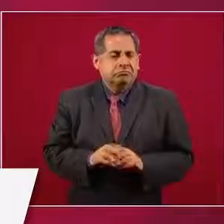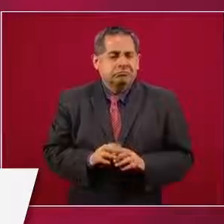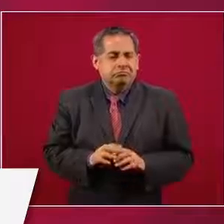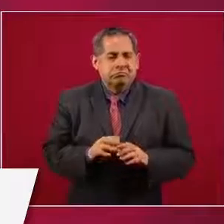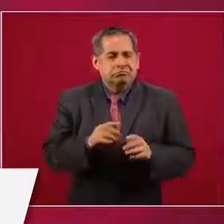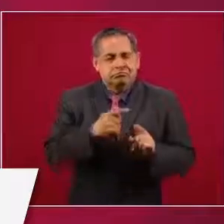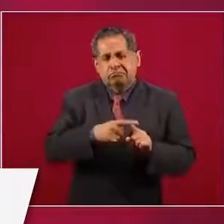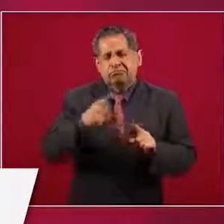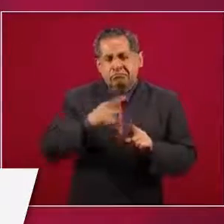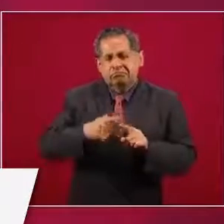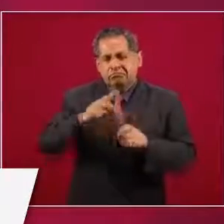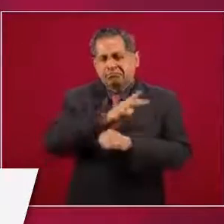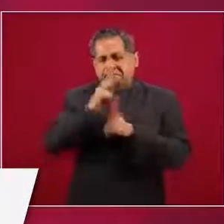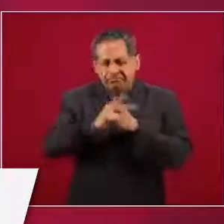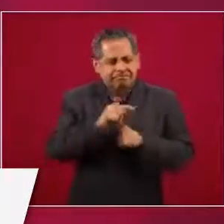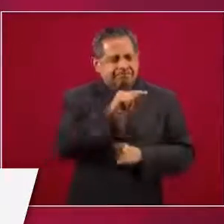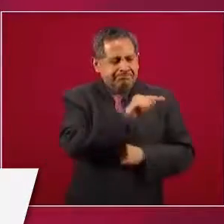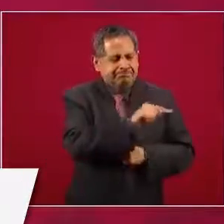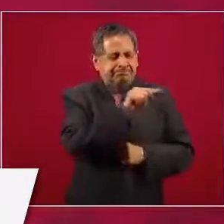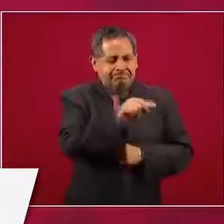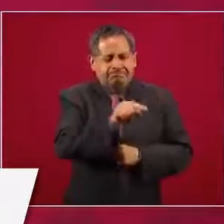y así.